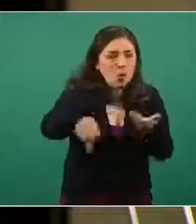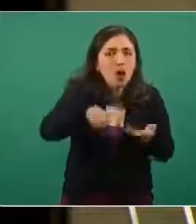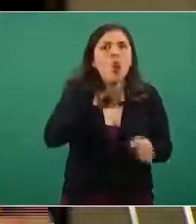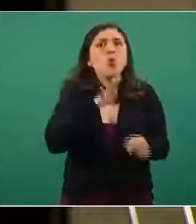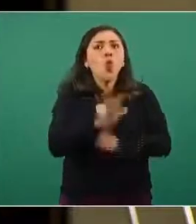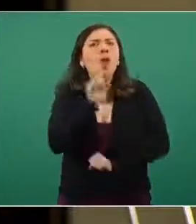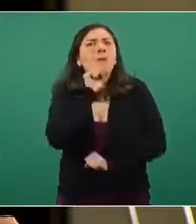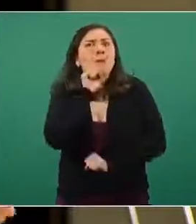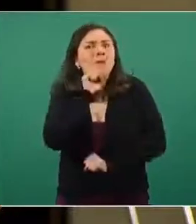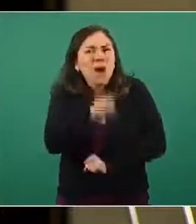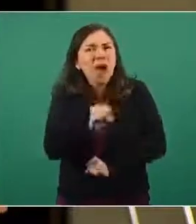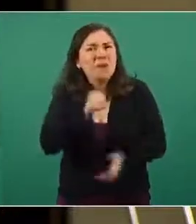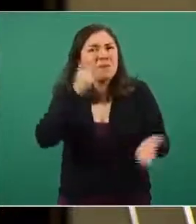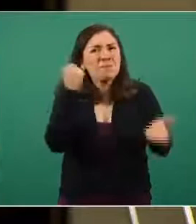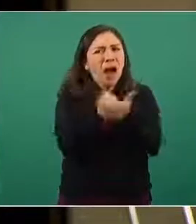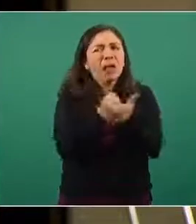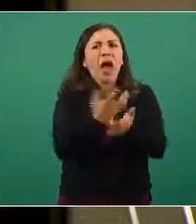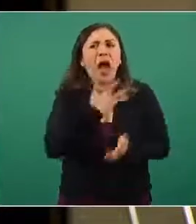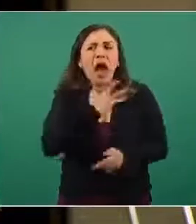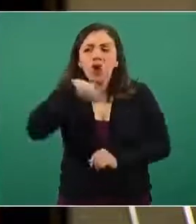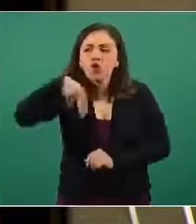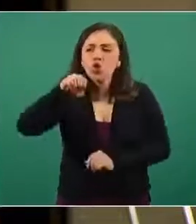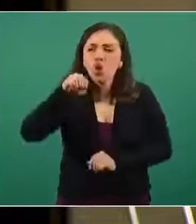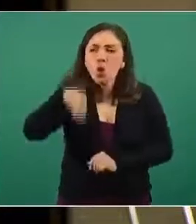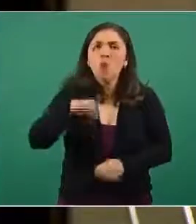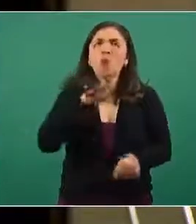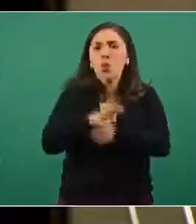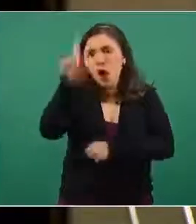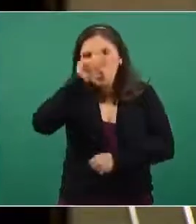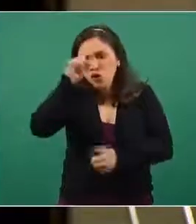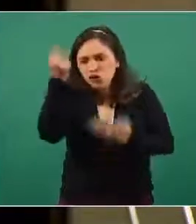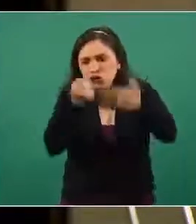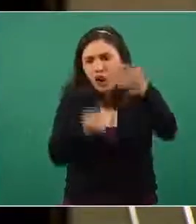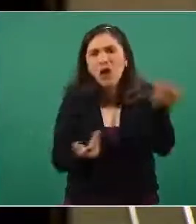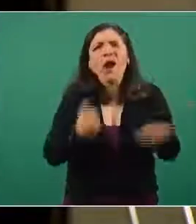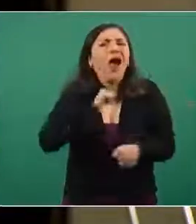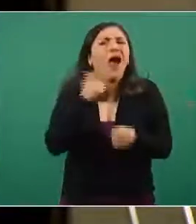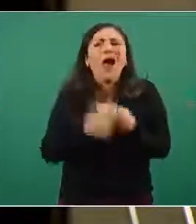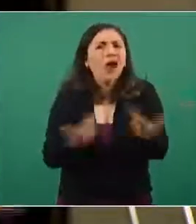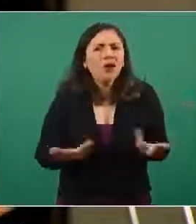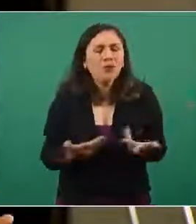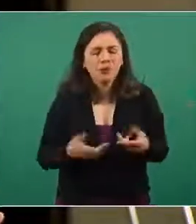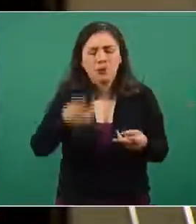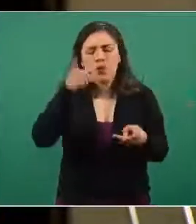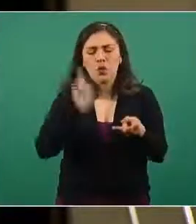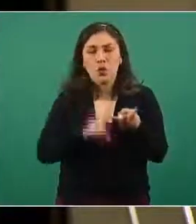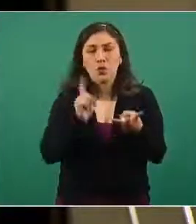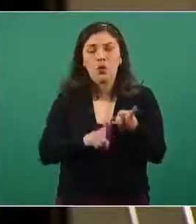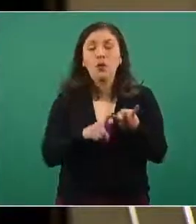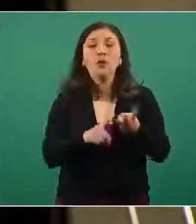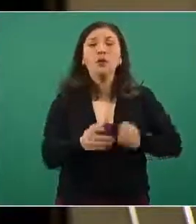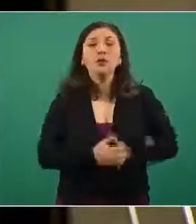¿Existe alguna norma oficial mexicana que diga estos son los necesarios, ¿no? Y otra sobre